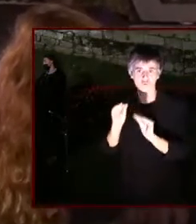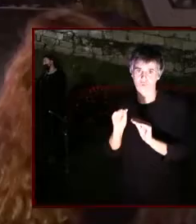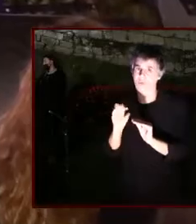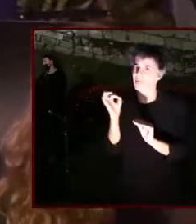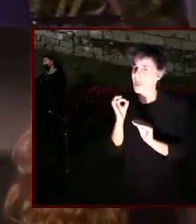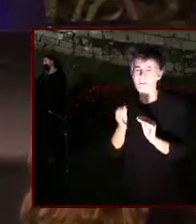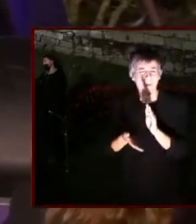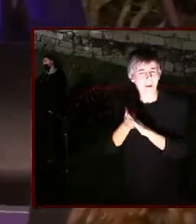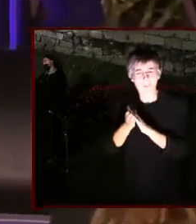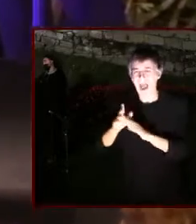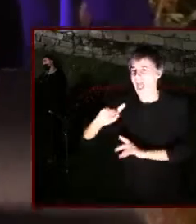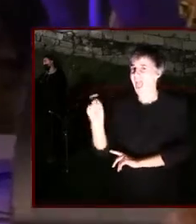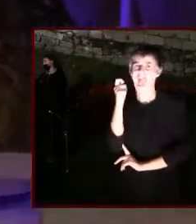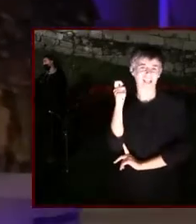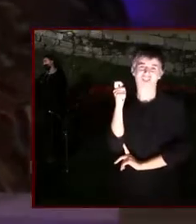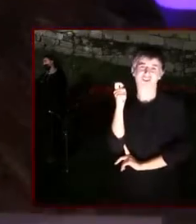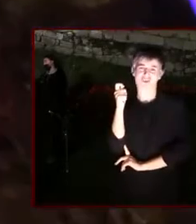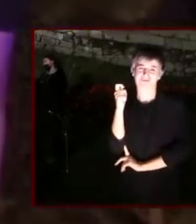éxitos.